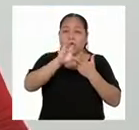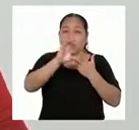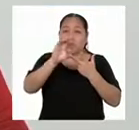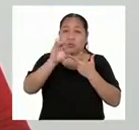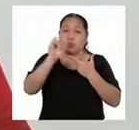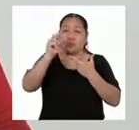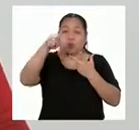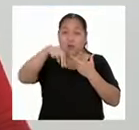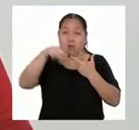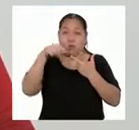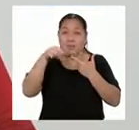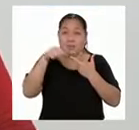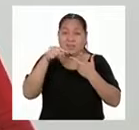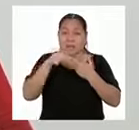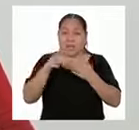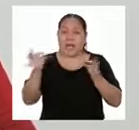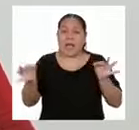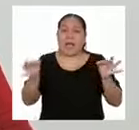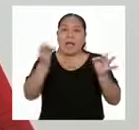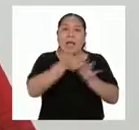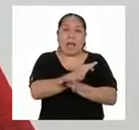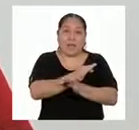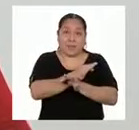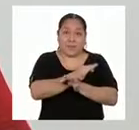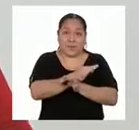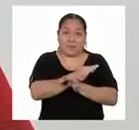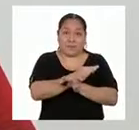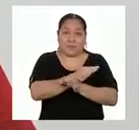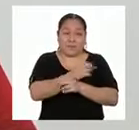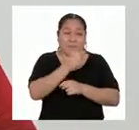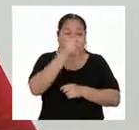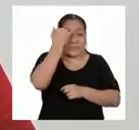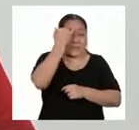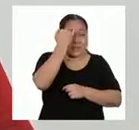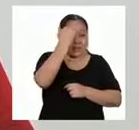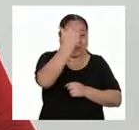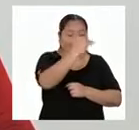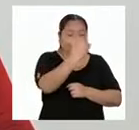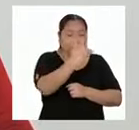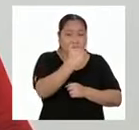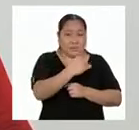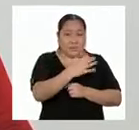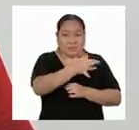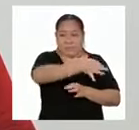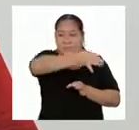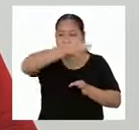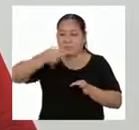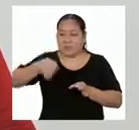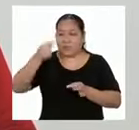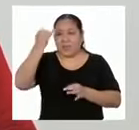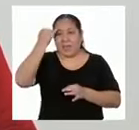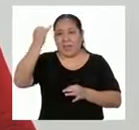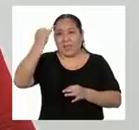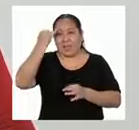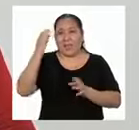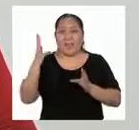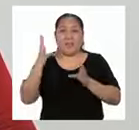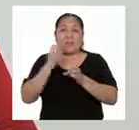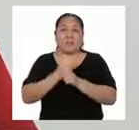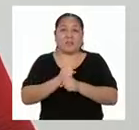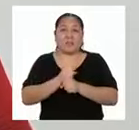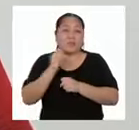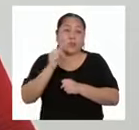construcción consiste en reemplazar un conjunto de proposiciones por una más general que no